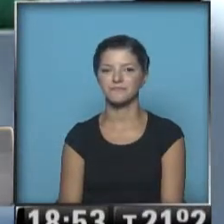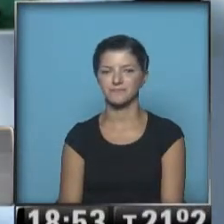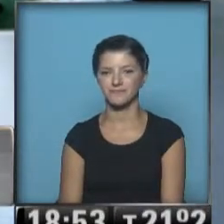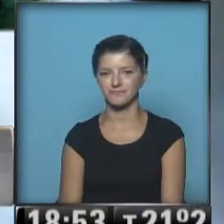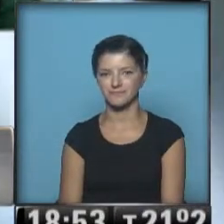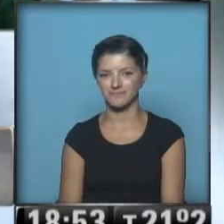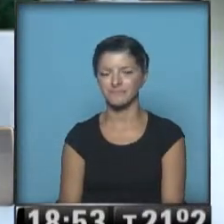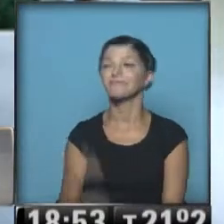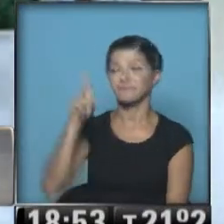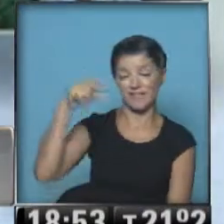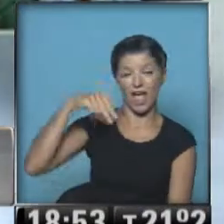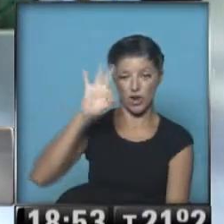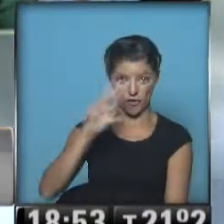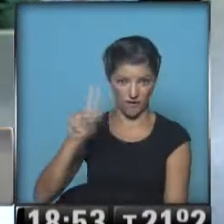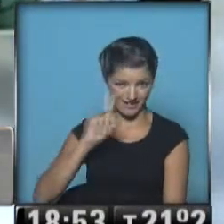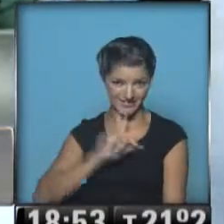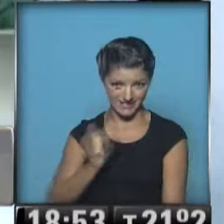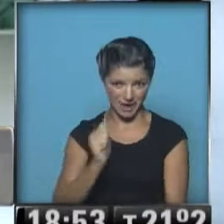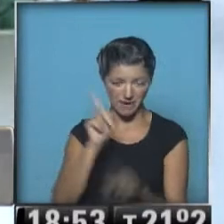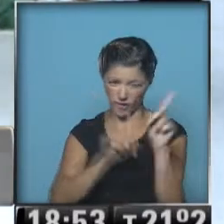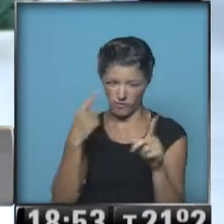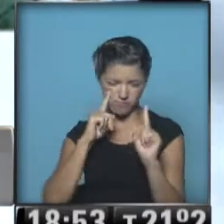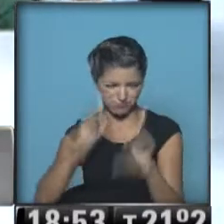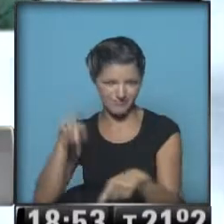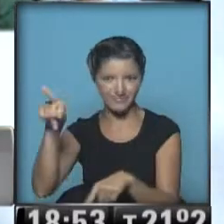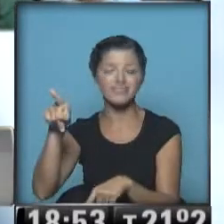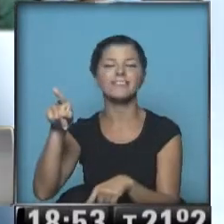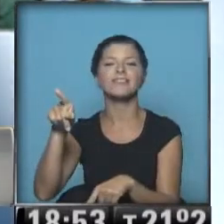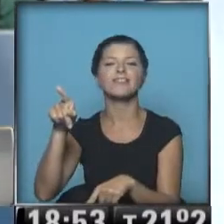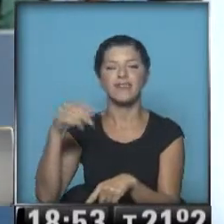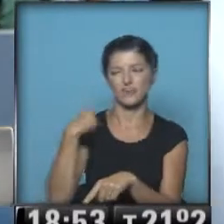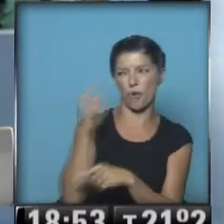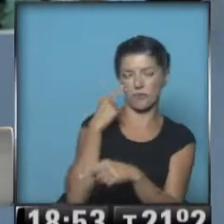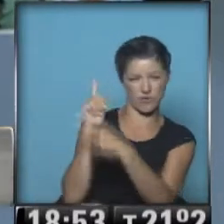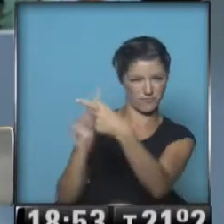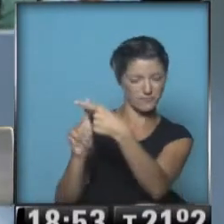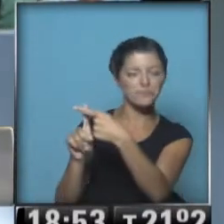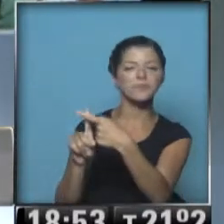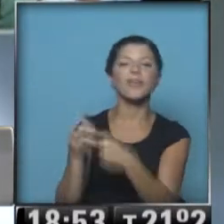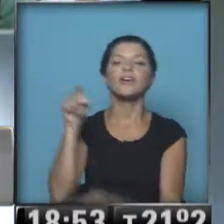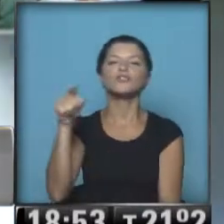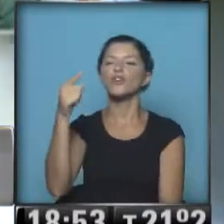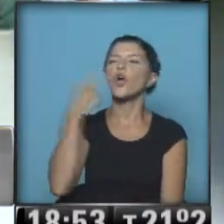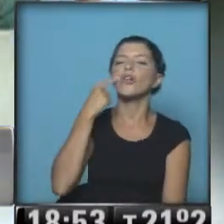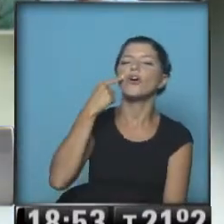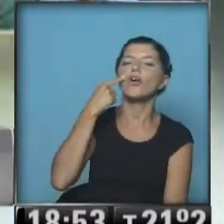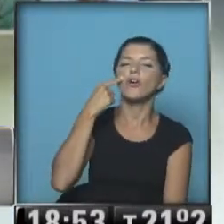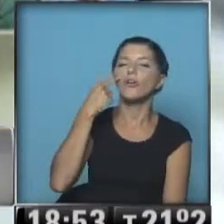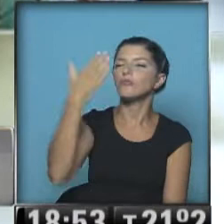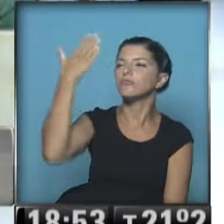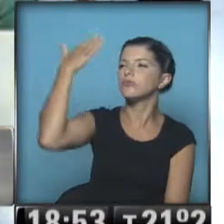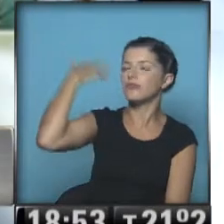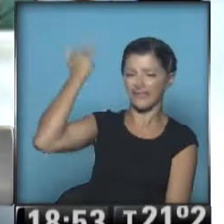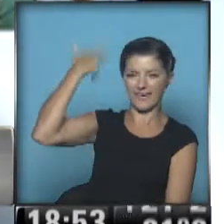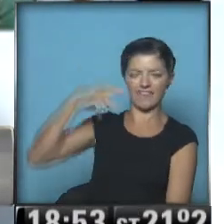A Norita, para los que no saben de la historia y de esta familiaridad con Norita, a Norita la conozco desde que Néstor